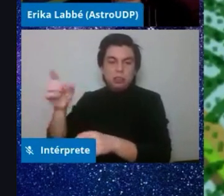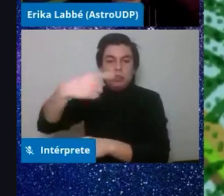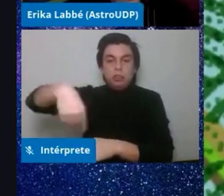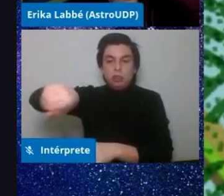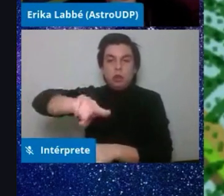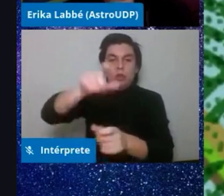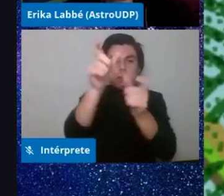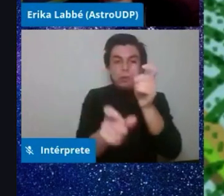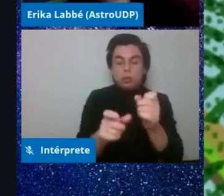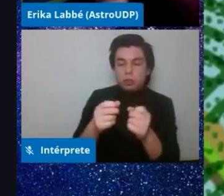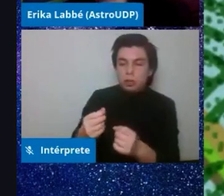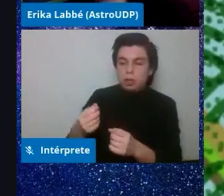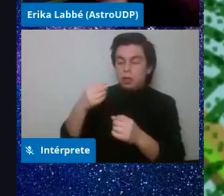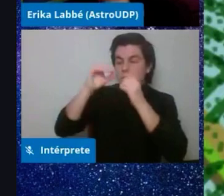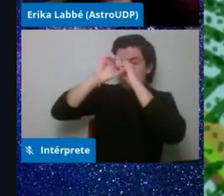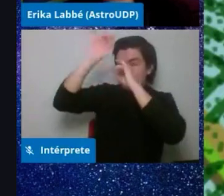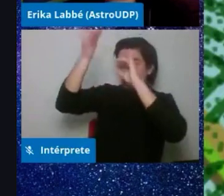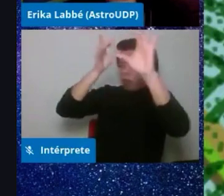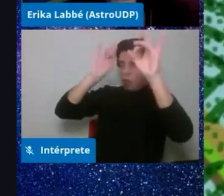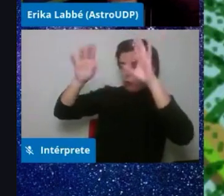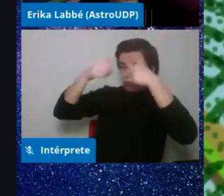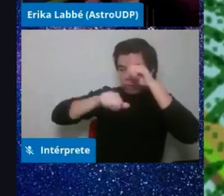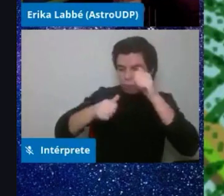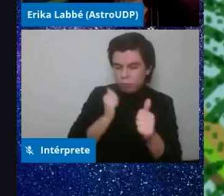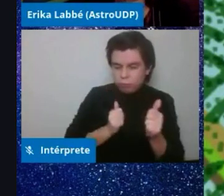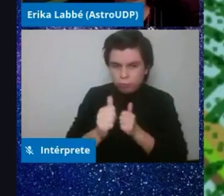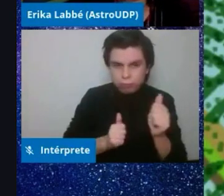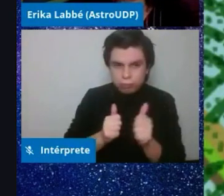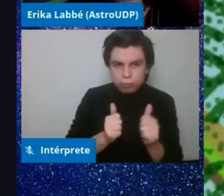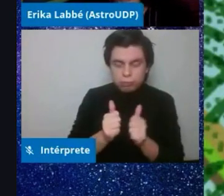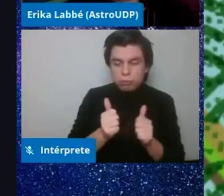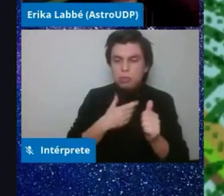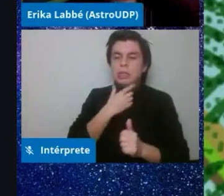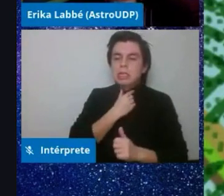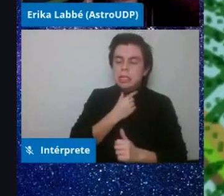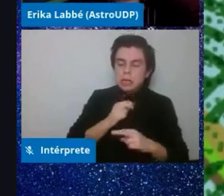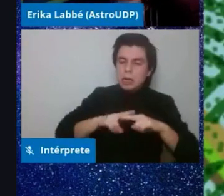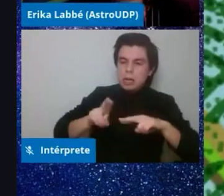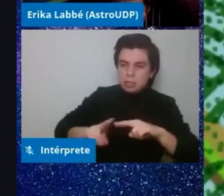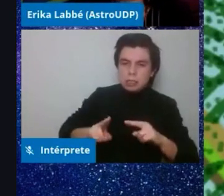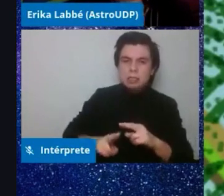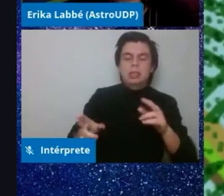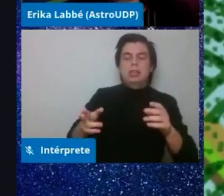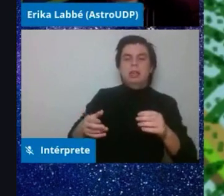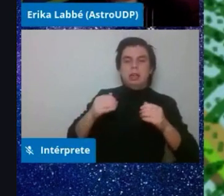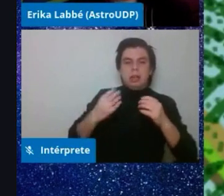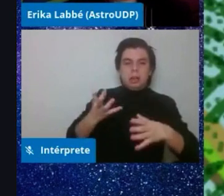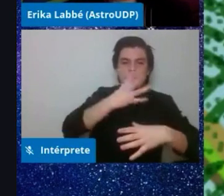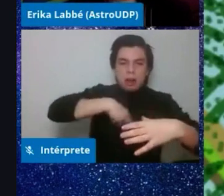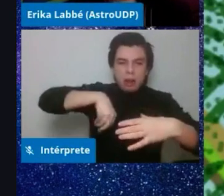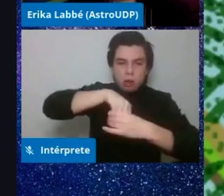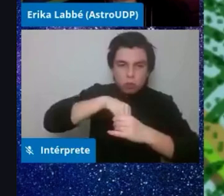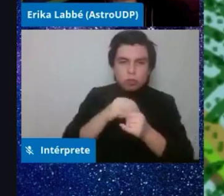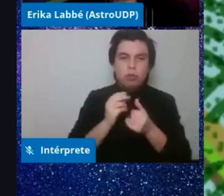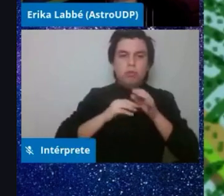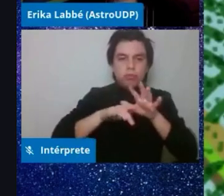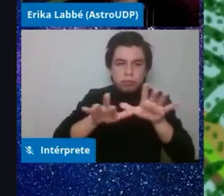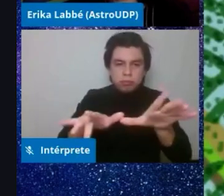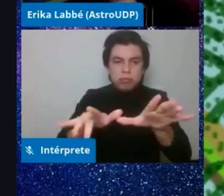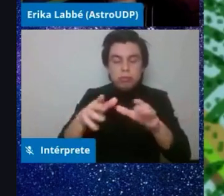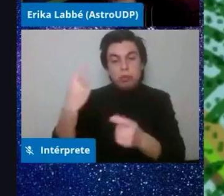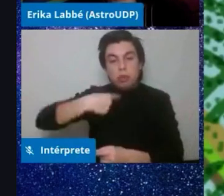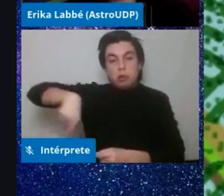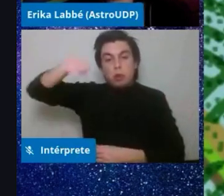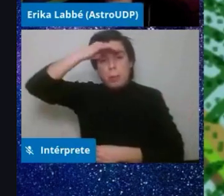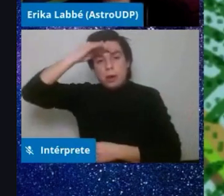hacer difusión inclusiva y en el fondo transmitiendo la experiencia, dando ideas, ¿cierto? Dando herramientas para que esas